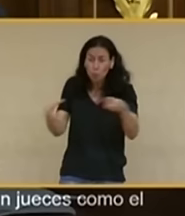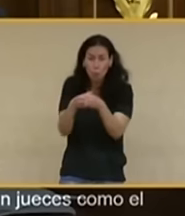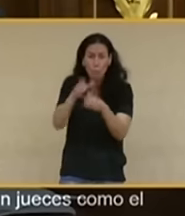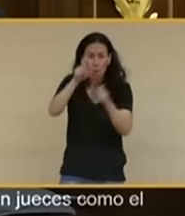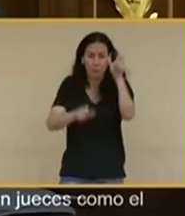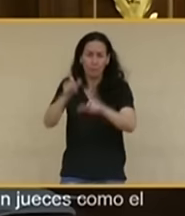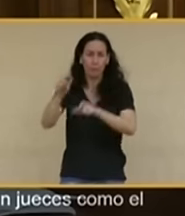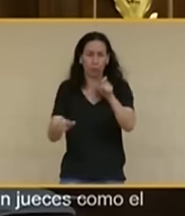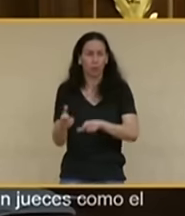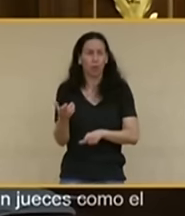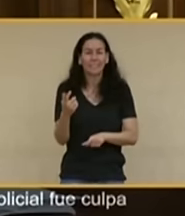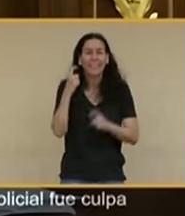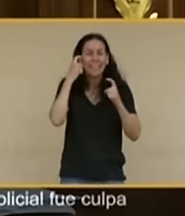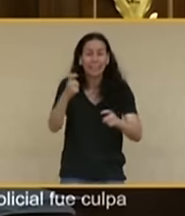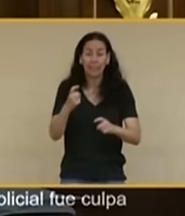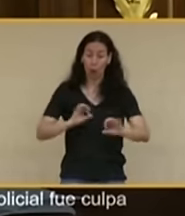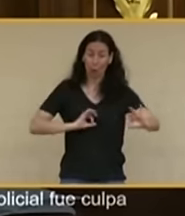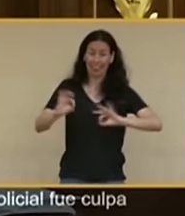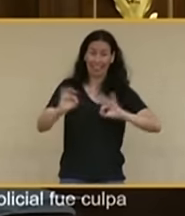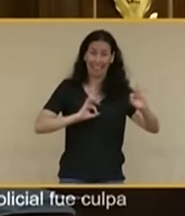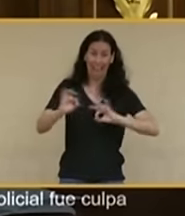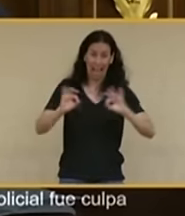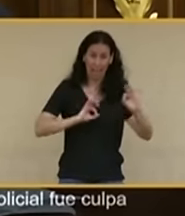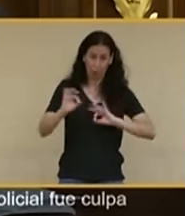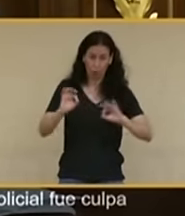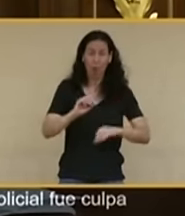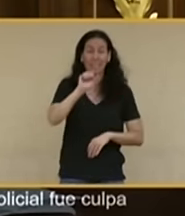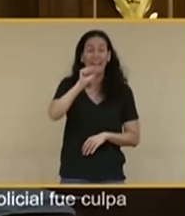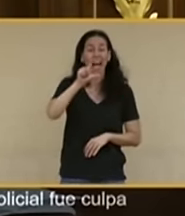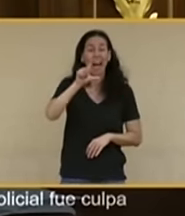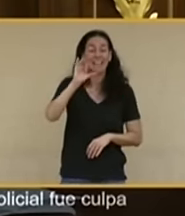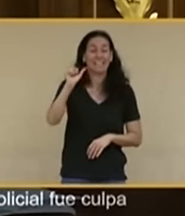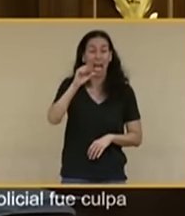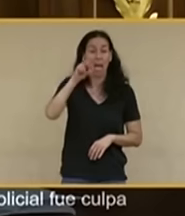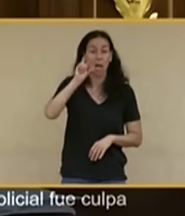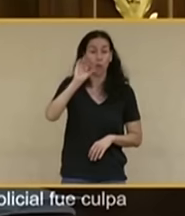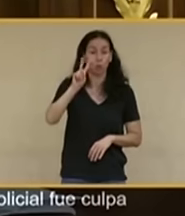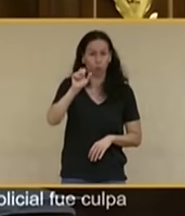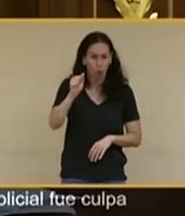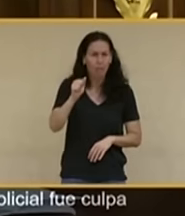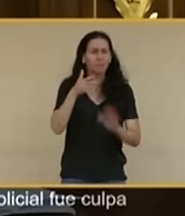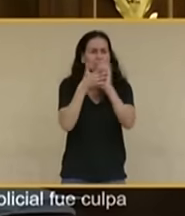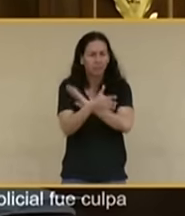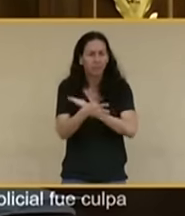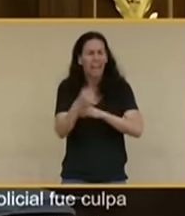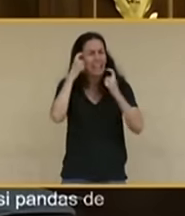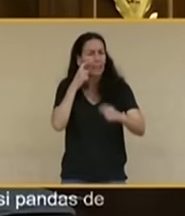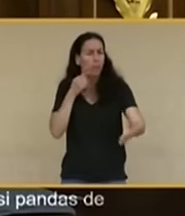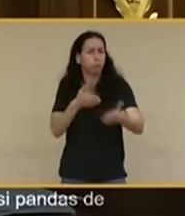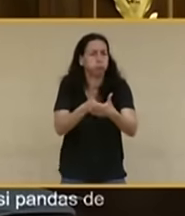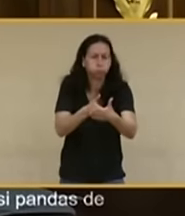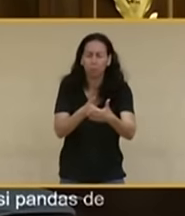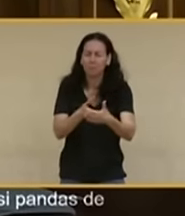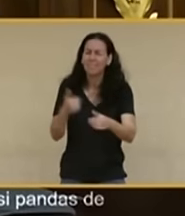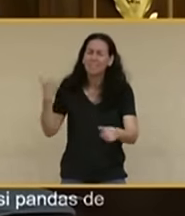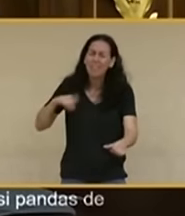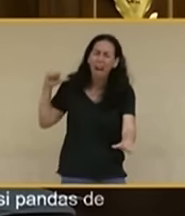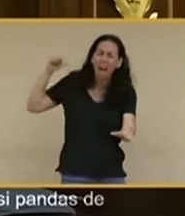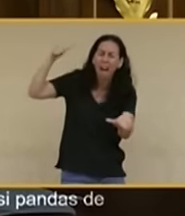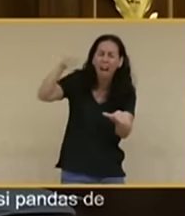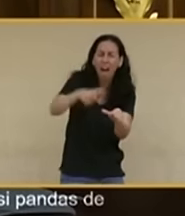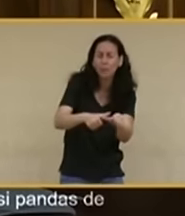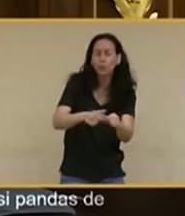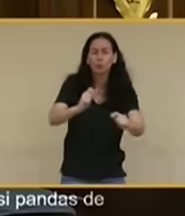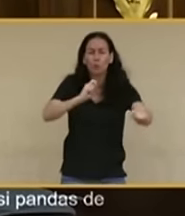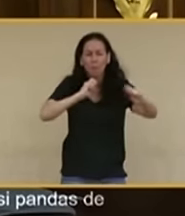los que intentaron reventar la obra de teatro Alsasua se salieran con la suya al grito de guardia civil, dispara tu fusil. Años lleva ya el periodista Julián